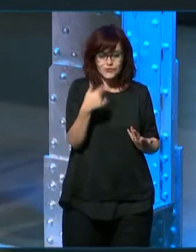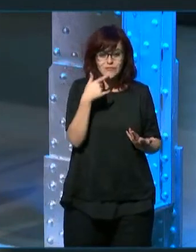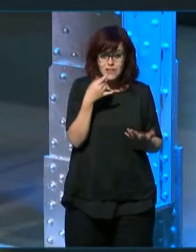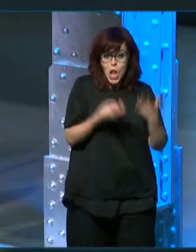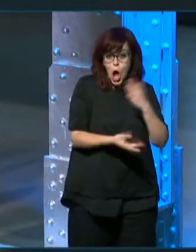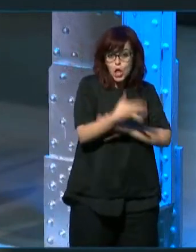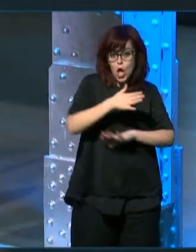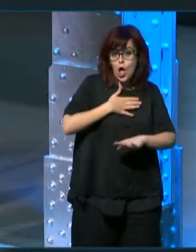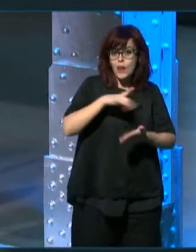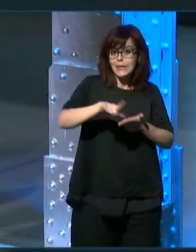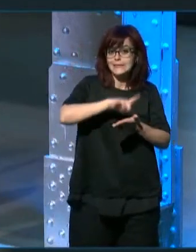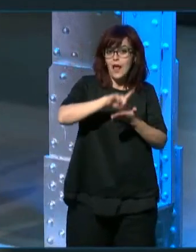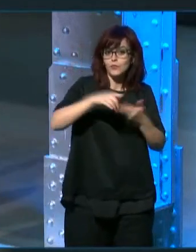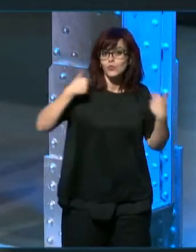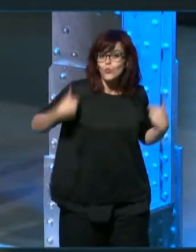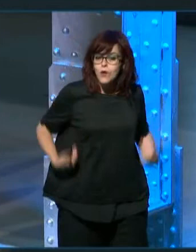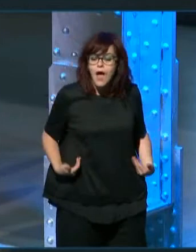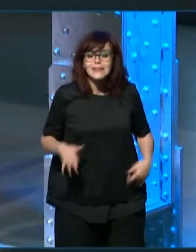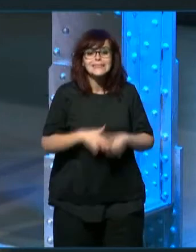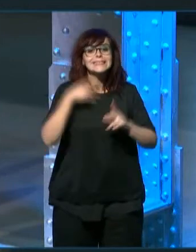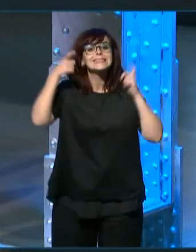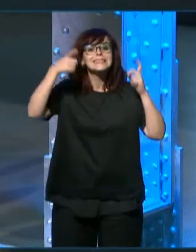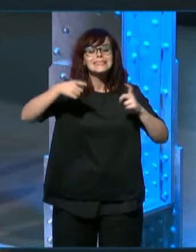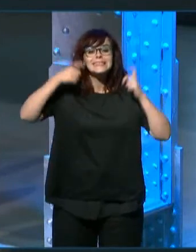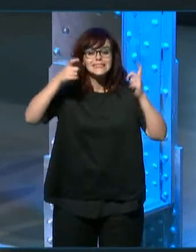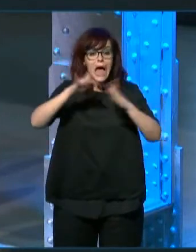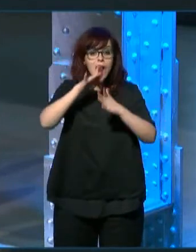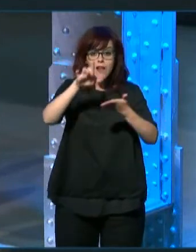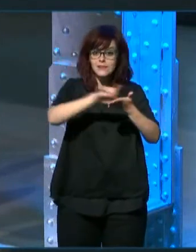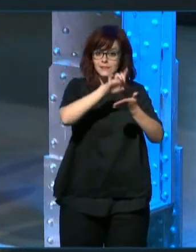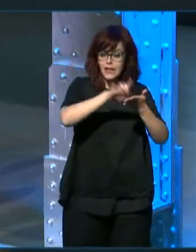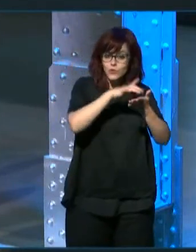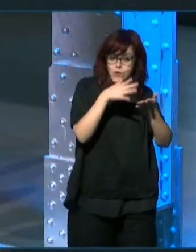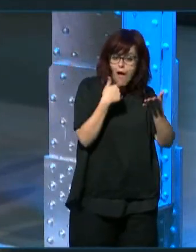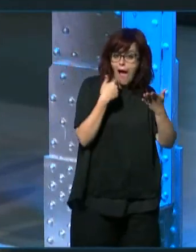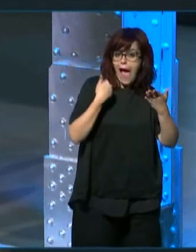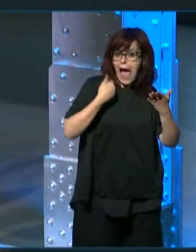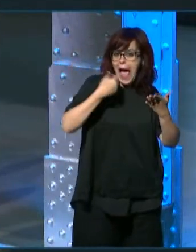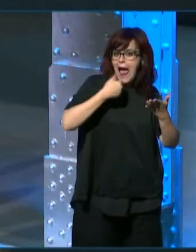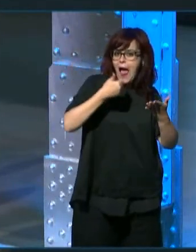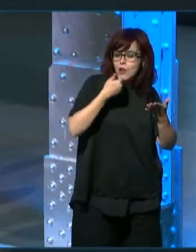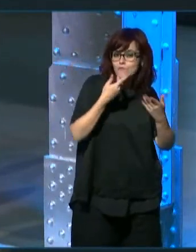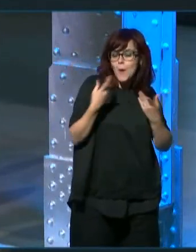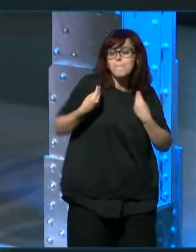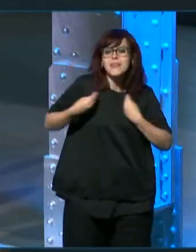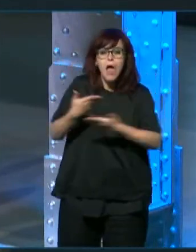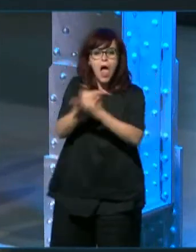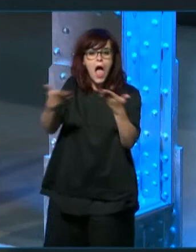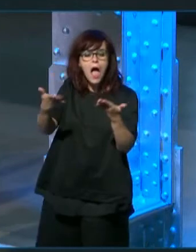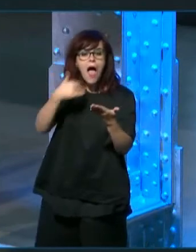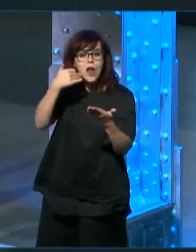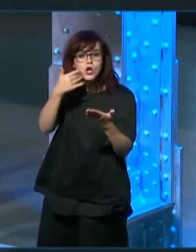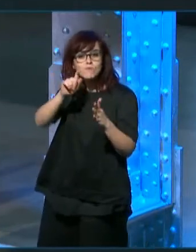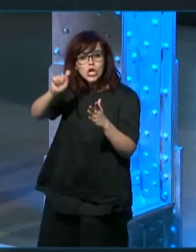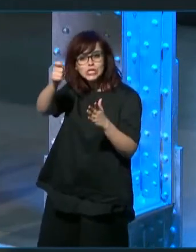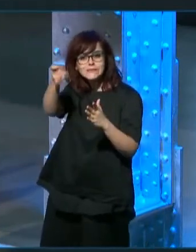por lo menos de mi literatura, es tratar de sacar de la literatura lo que la vida no te da, o decir, se ha